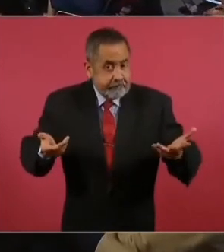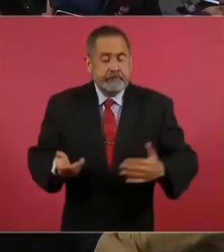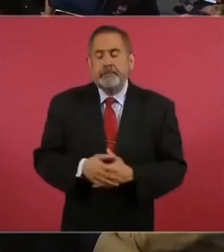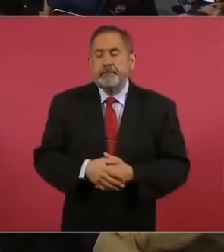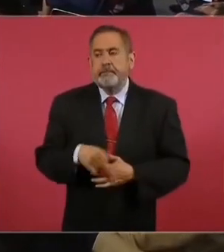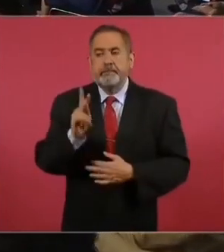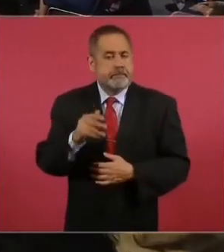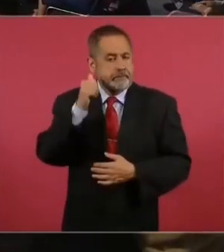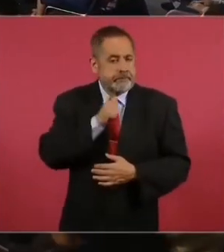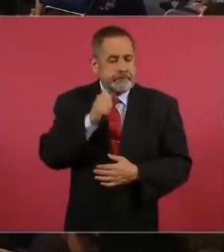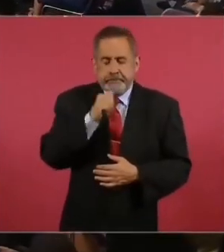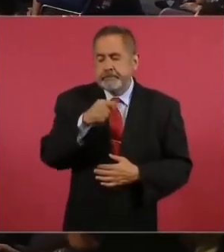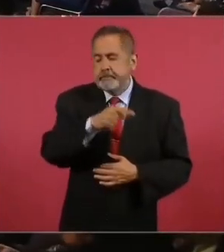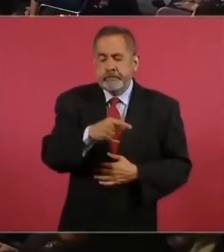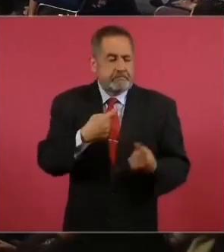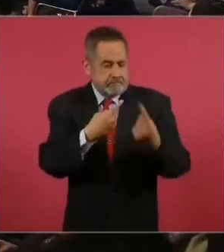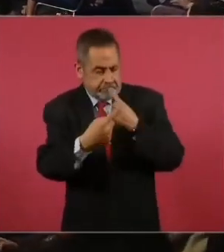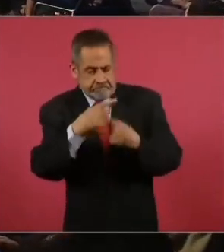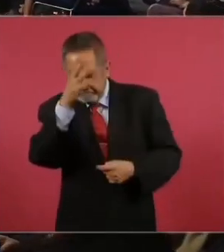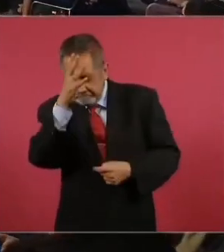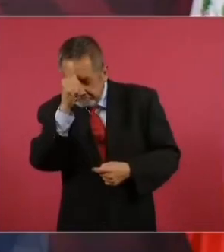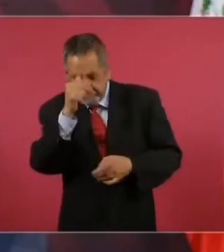siempre hay la posibilidad de llegar a acuerdos.